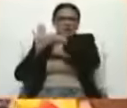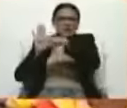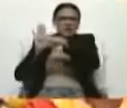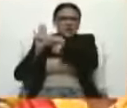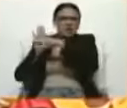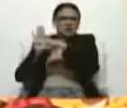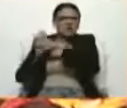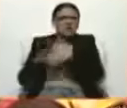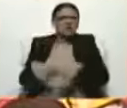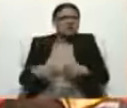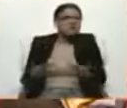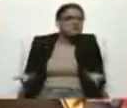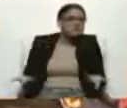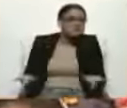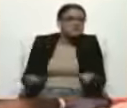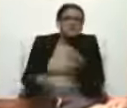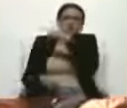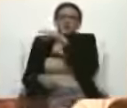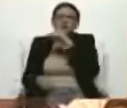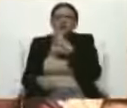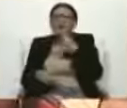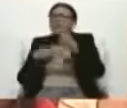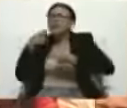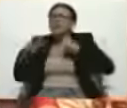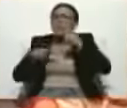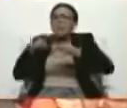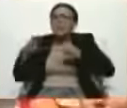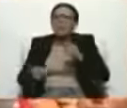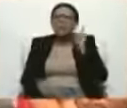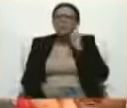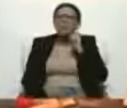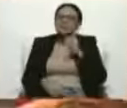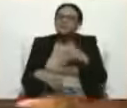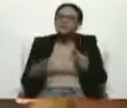Estamos listos para que en Venezuela, además de esto, haya una hambruna.